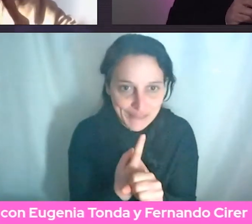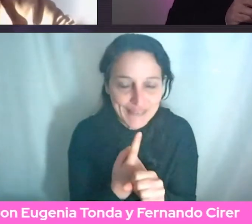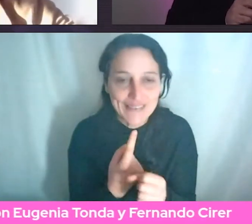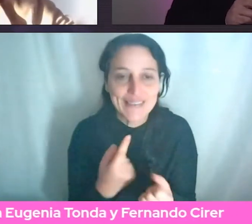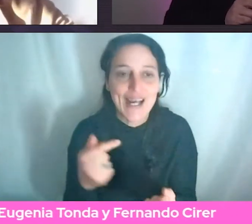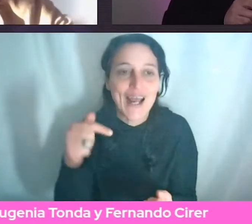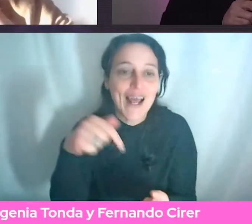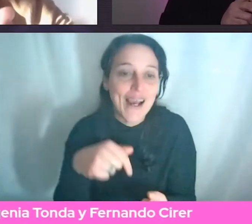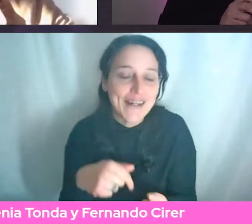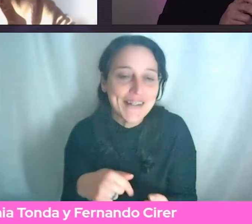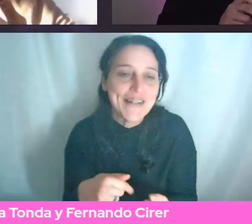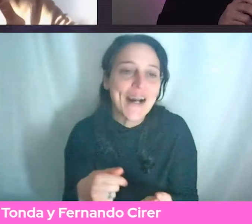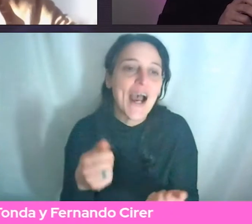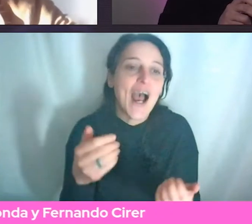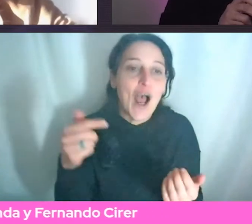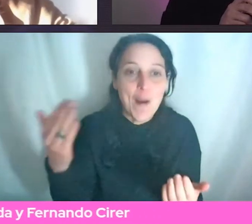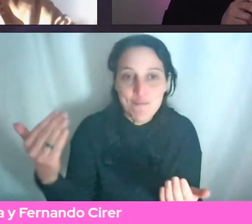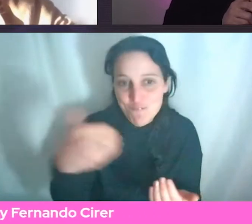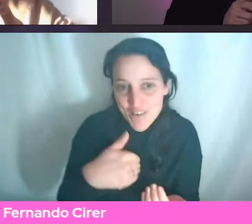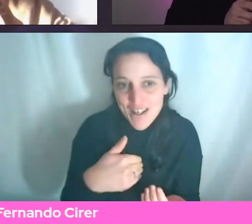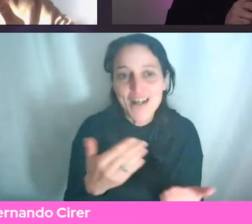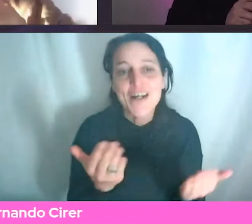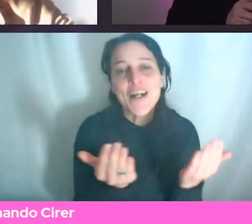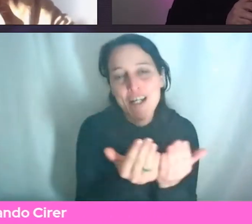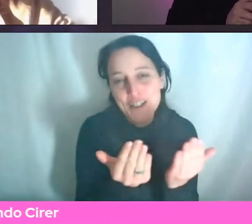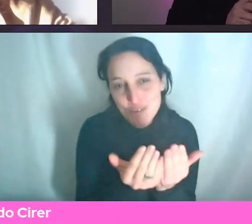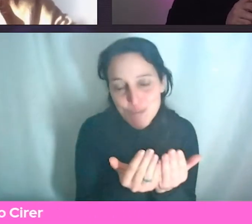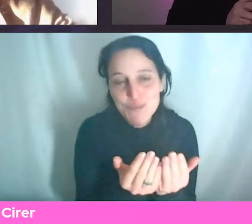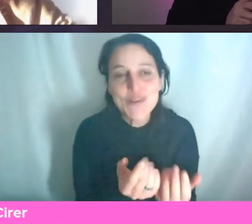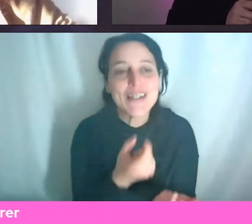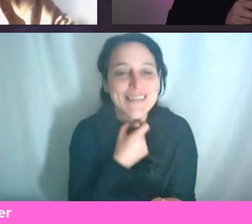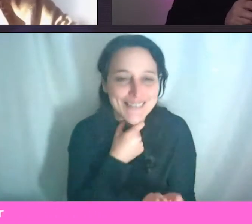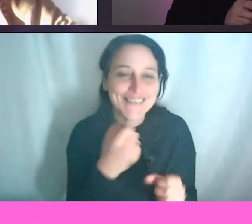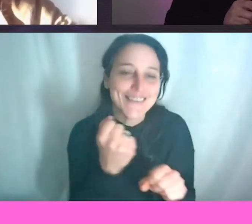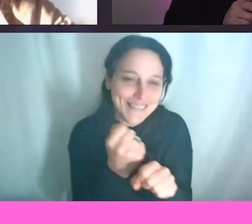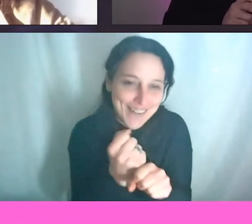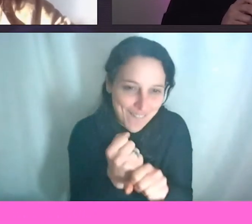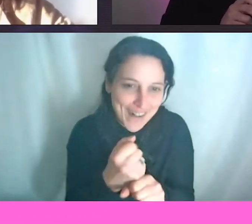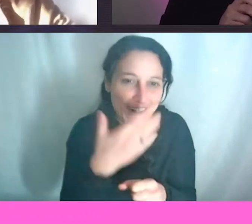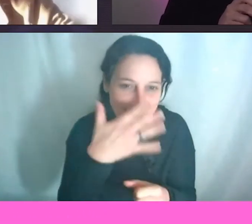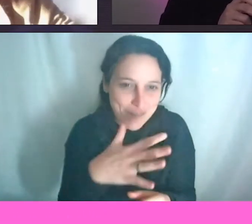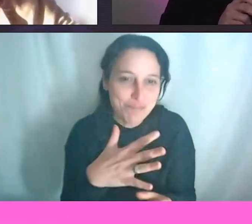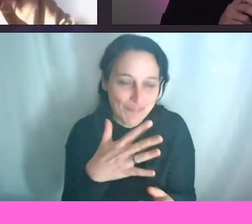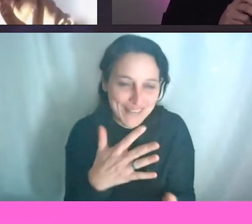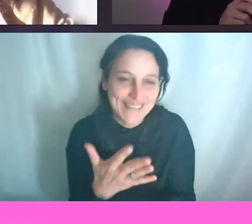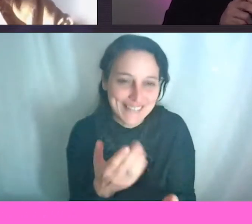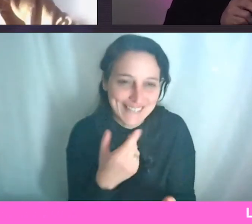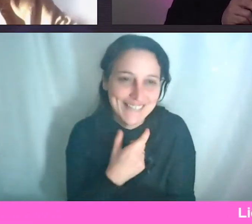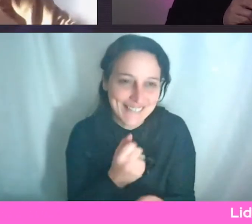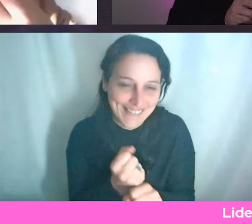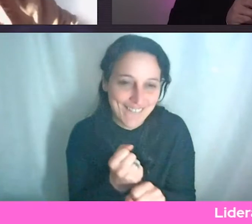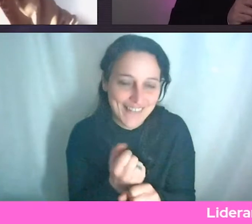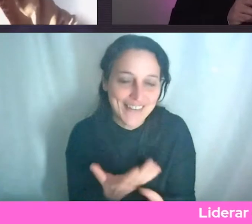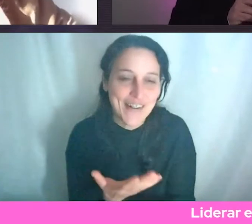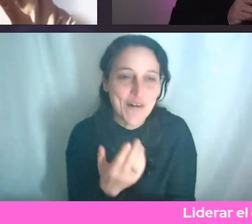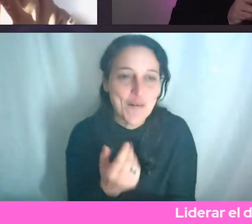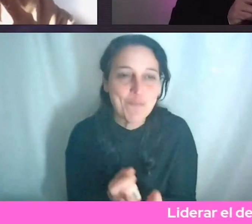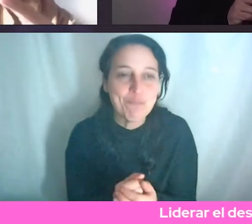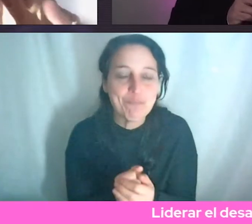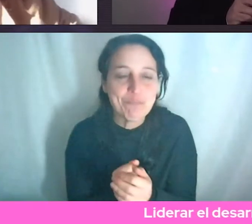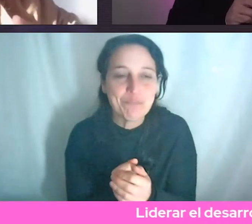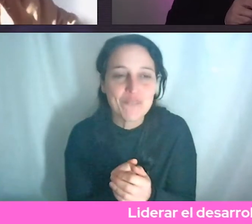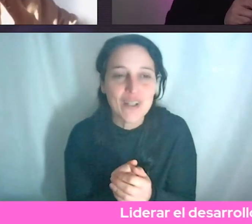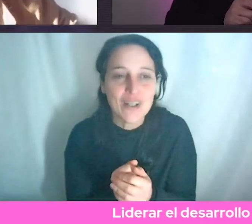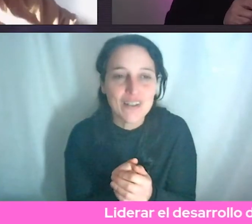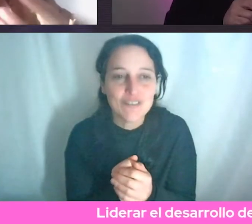encantan, se egresan y quieren empezar a trabajar de esto. Y como decís, hay muchas ideas, hay soluciones que uno, quizá uno ve